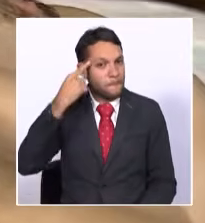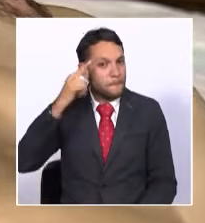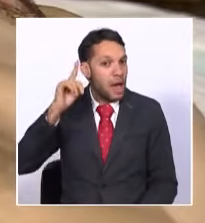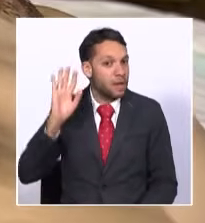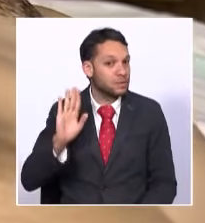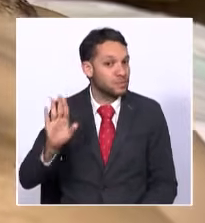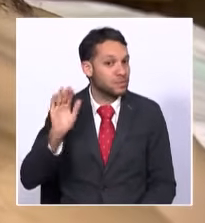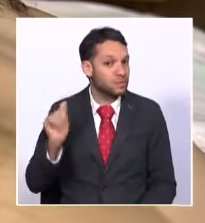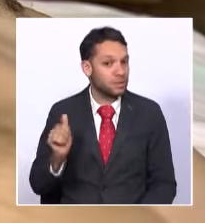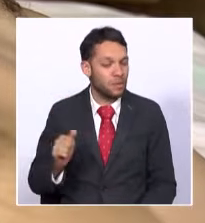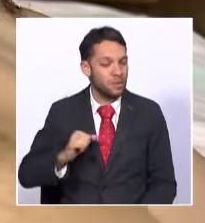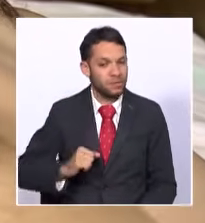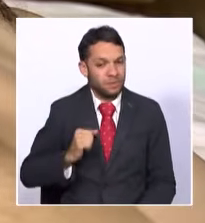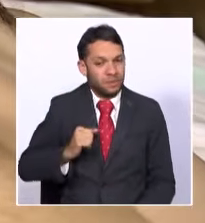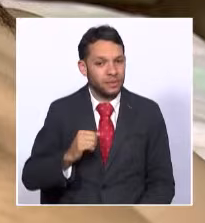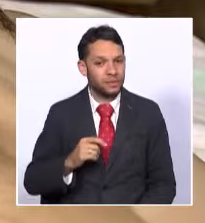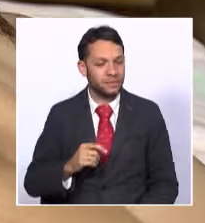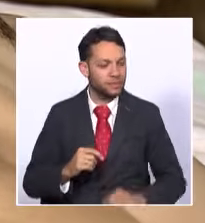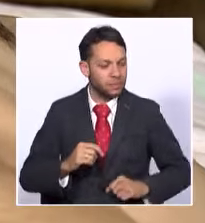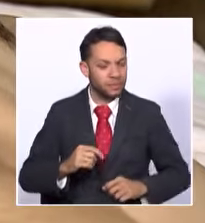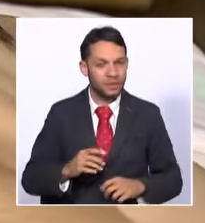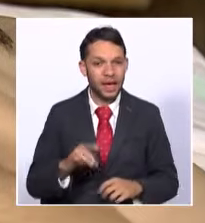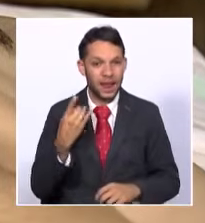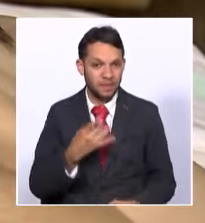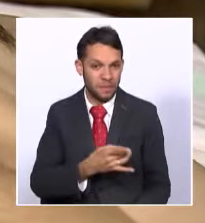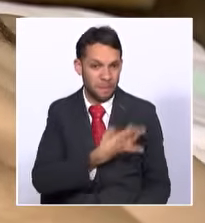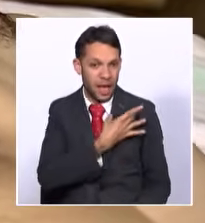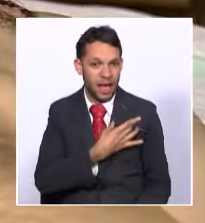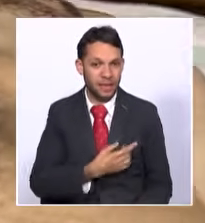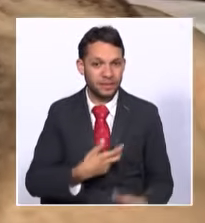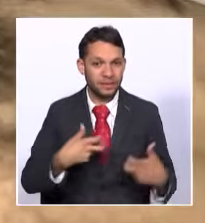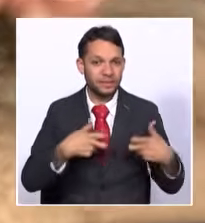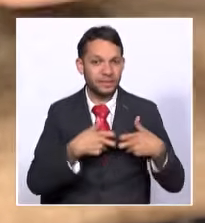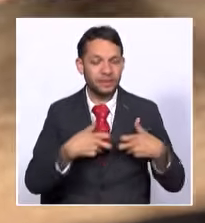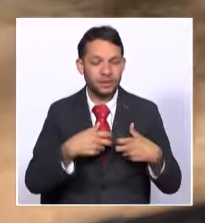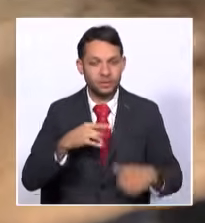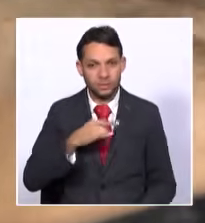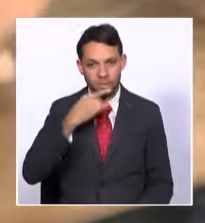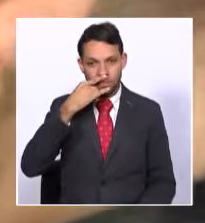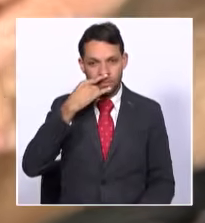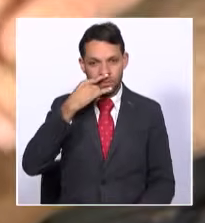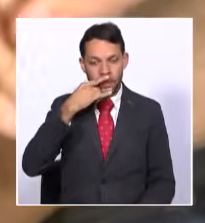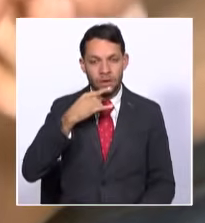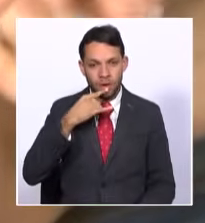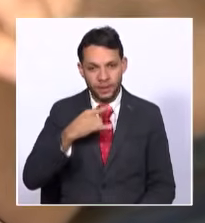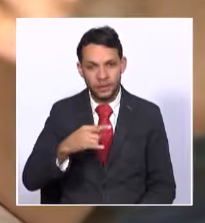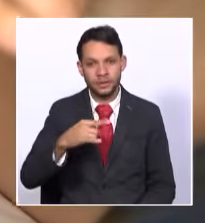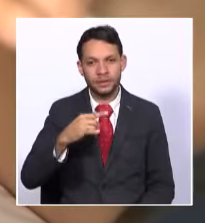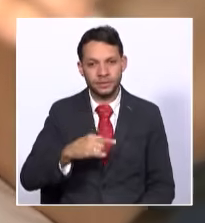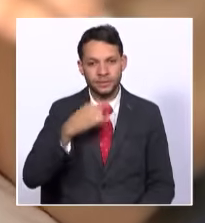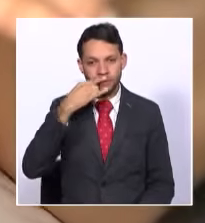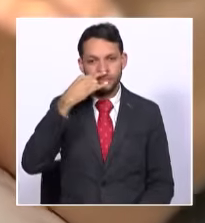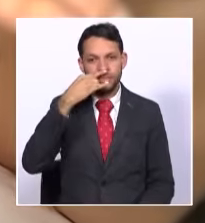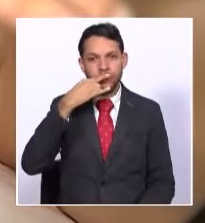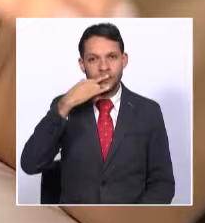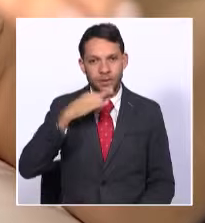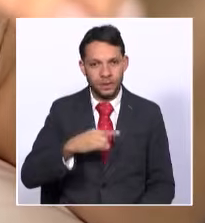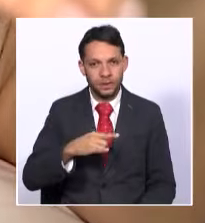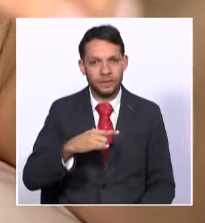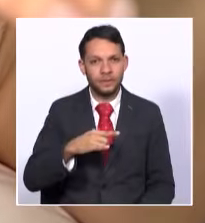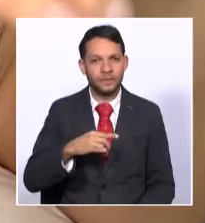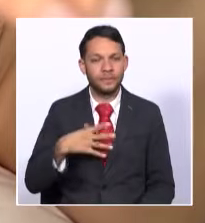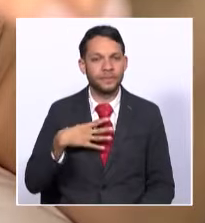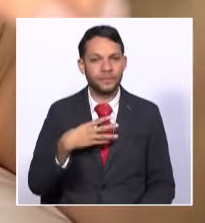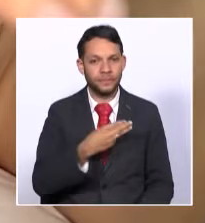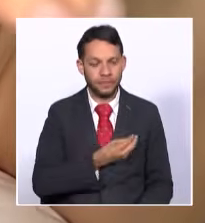nosotros hablábamos de la parte neurológica. Toma aire, bota. Este es un puntico para los